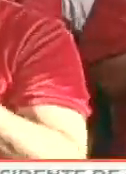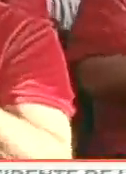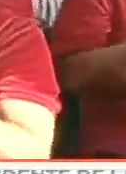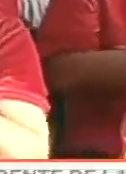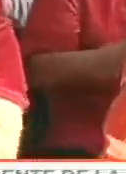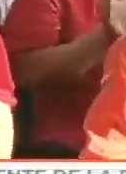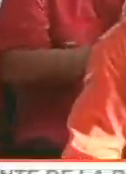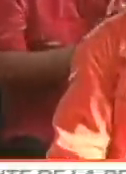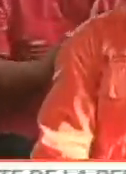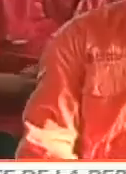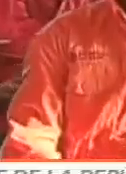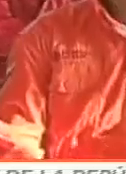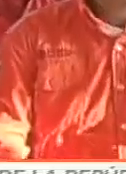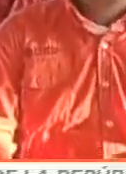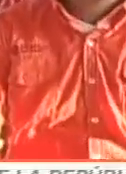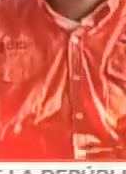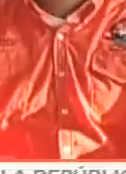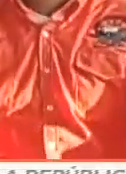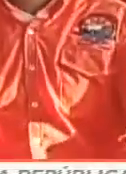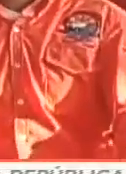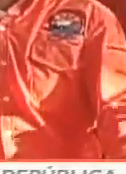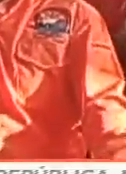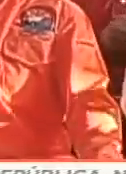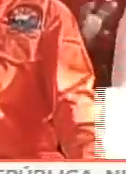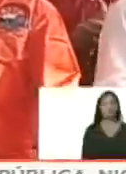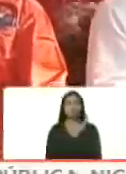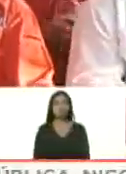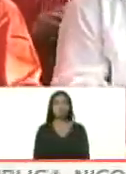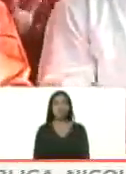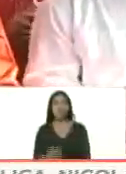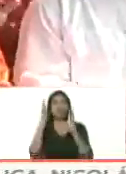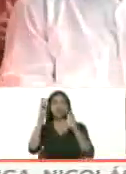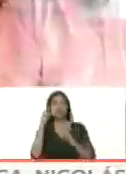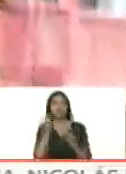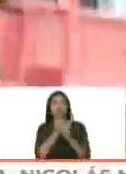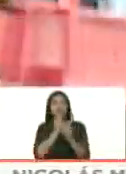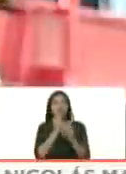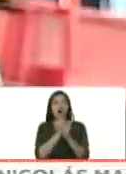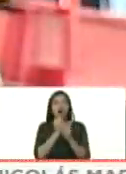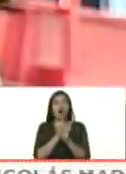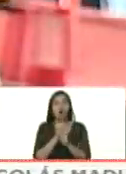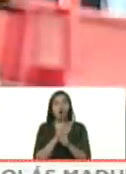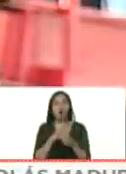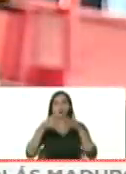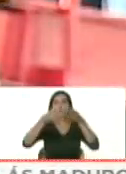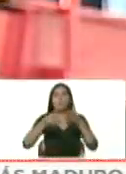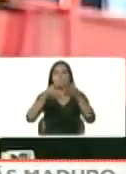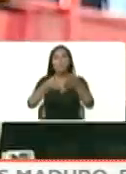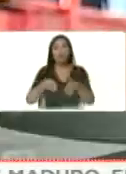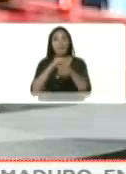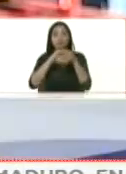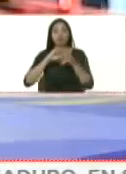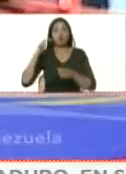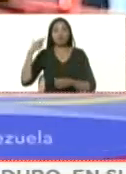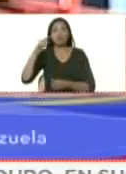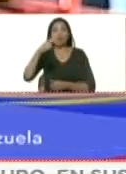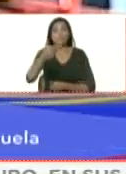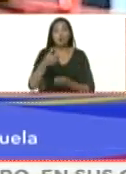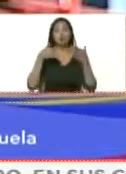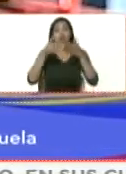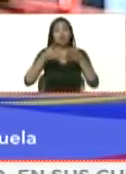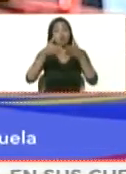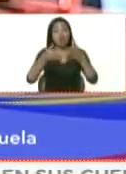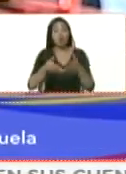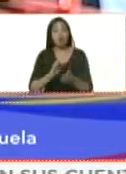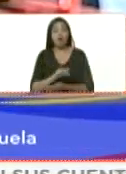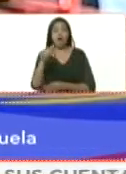Qué bueno venir hoy en este viernes de trabajo acuático de la misión Transporte en el Agua,